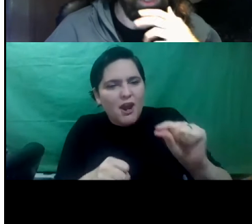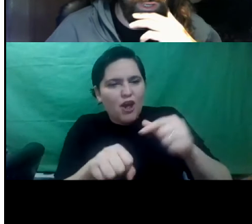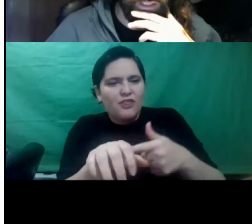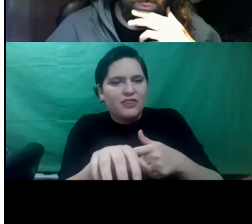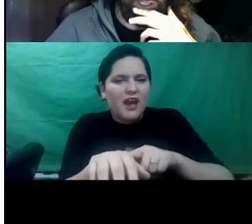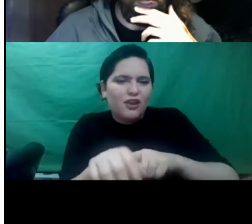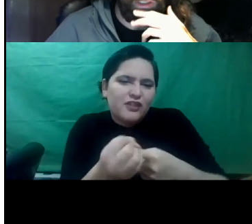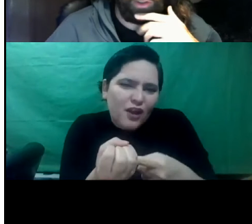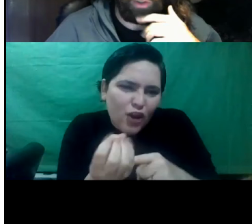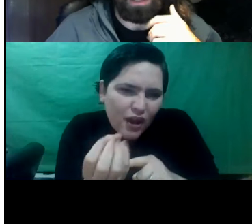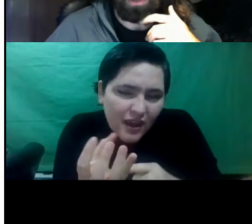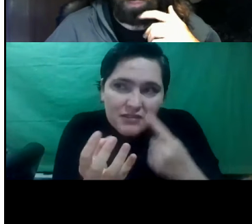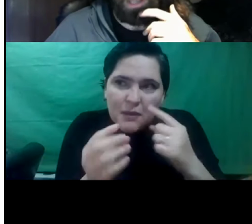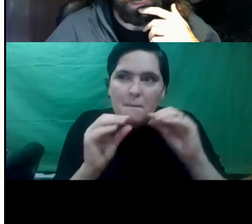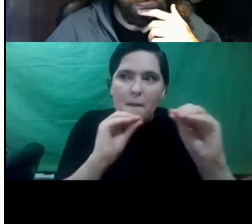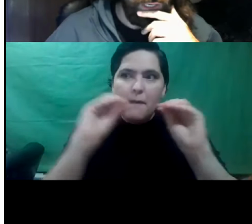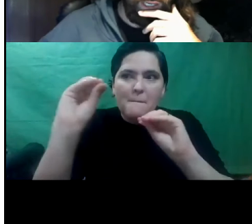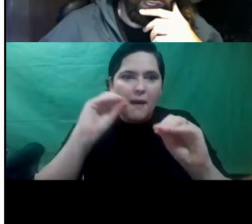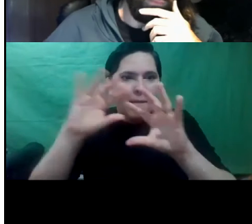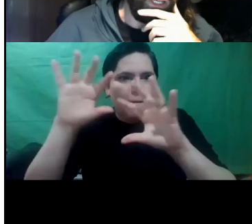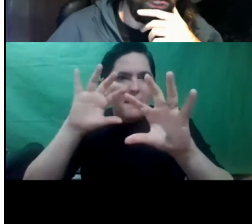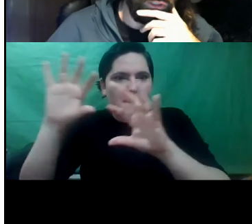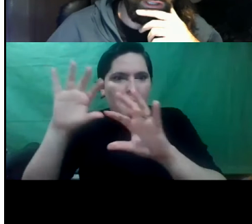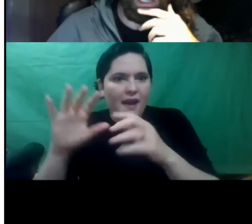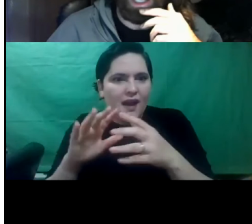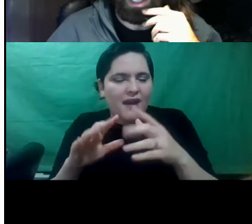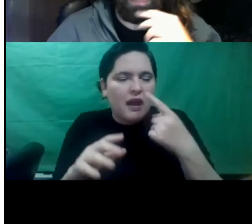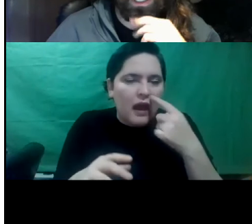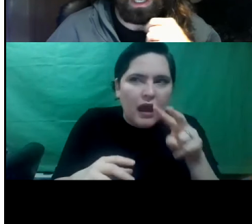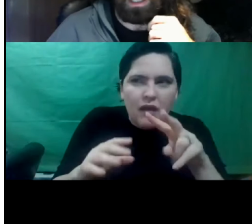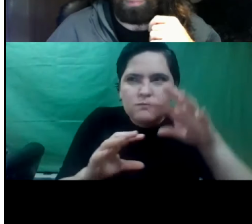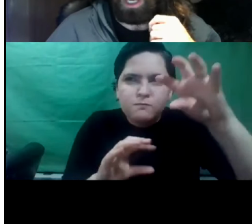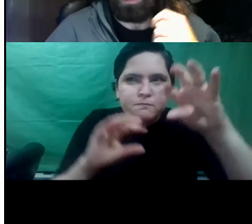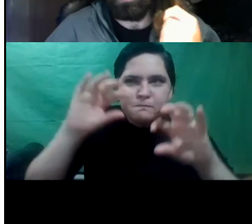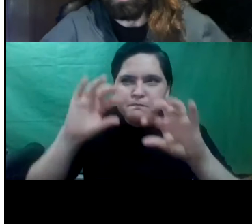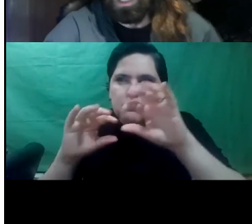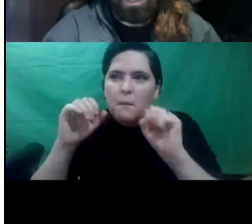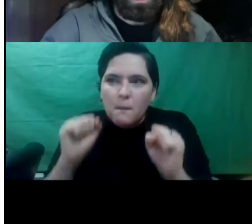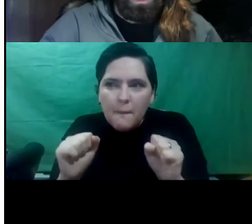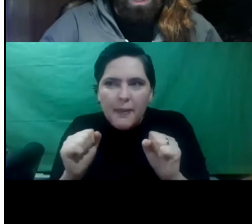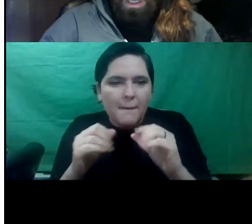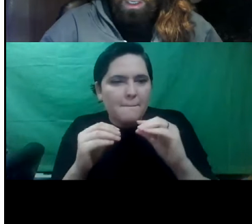vamos llenando más este cuadrito y teniendo acceso a más combinaciones de escalas espaciales y temporales.